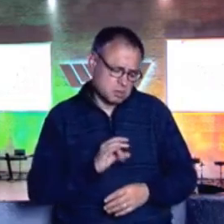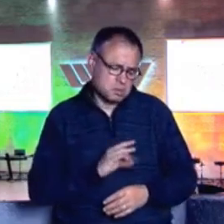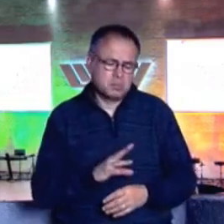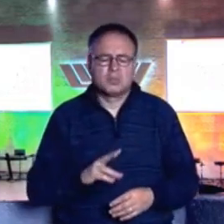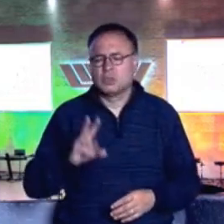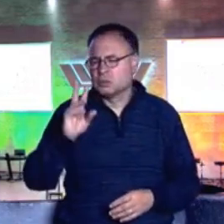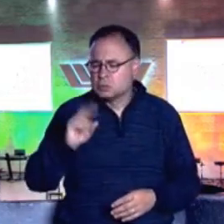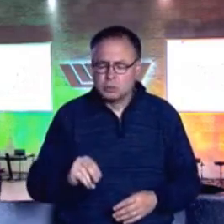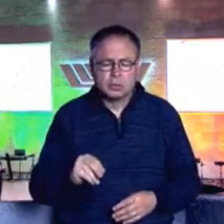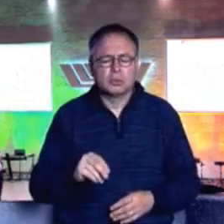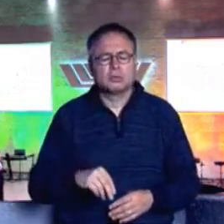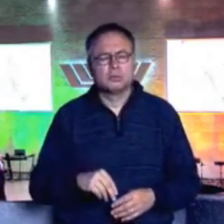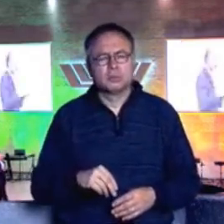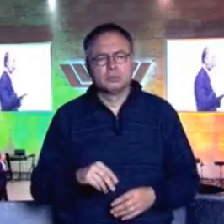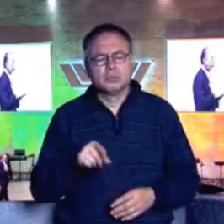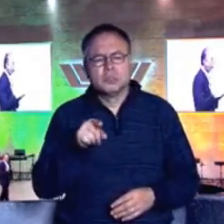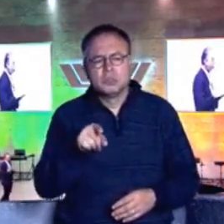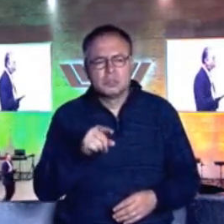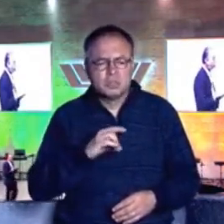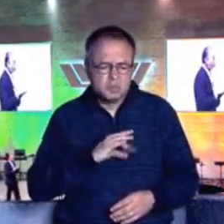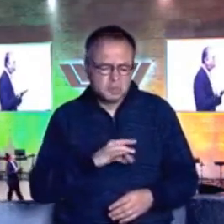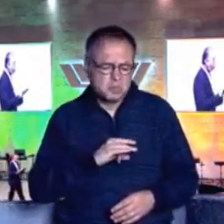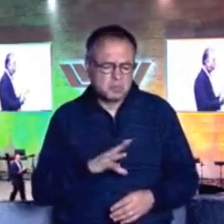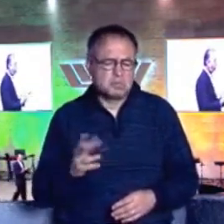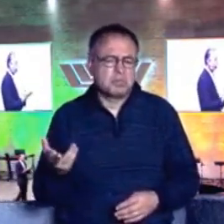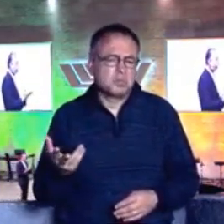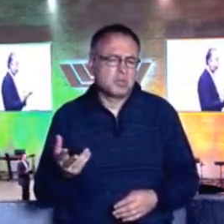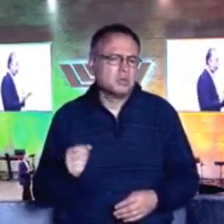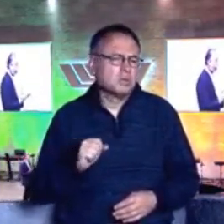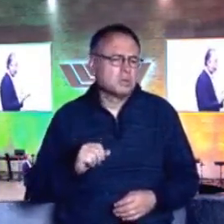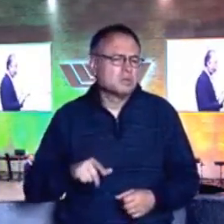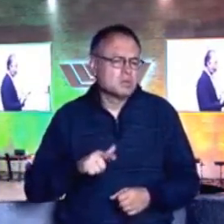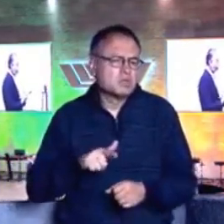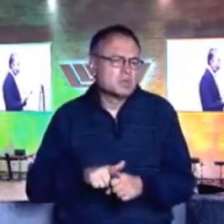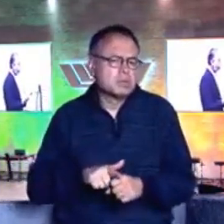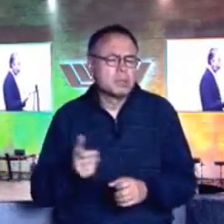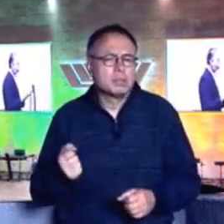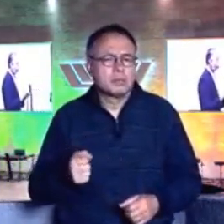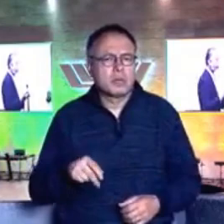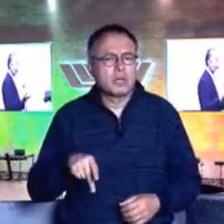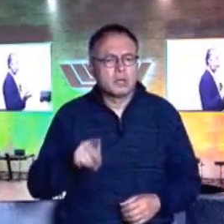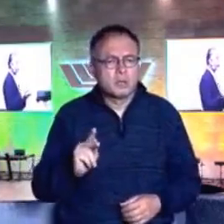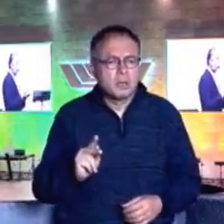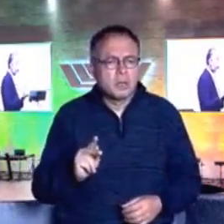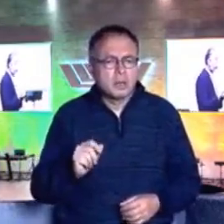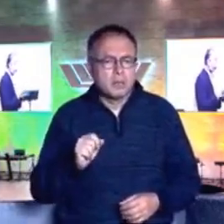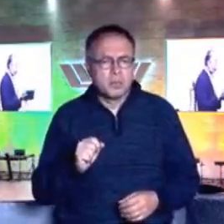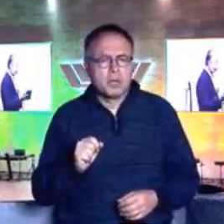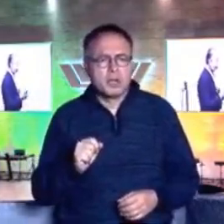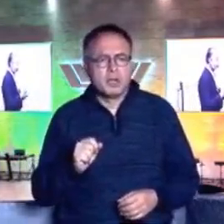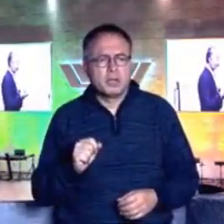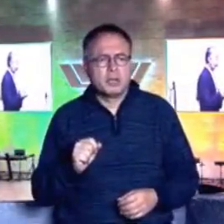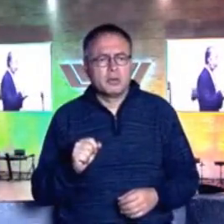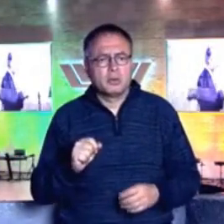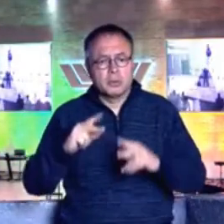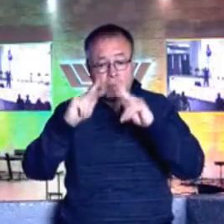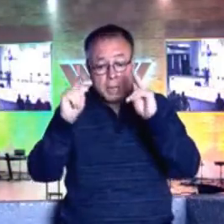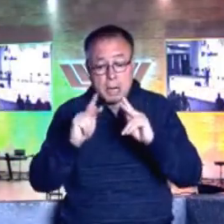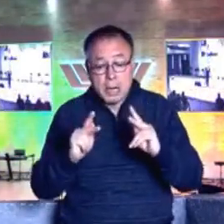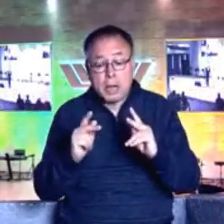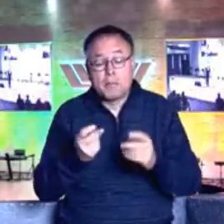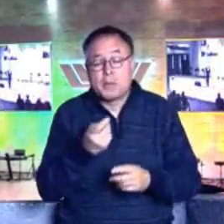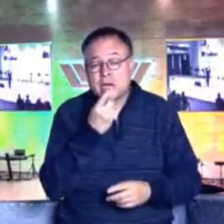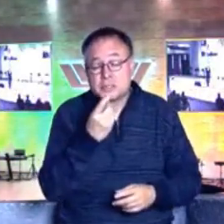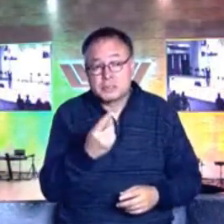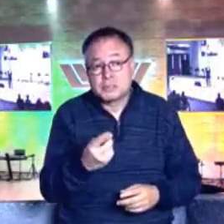miedos bueno los miedos son naturales en el ser humano pero quién suple la paz para que los miedos